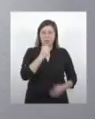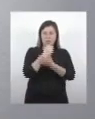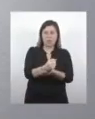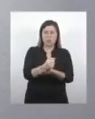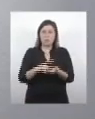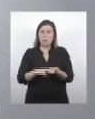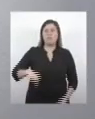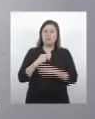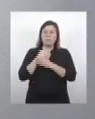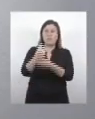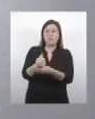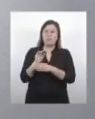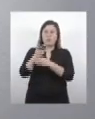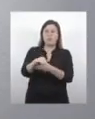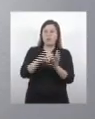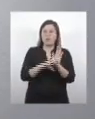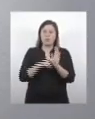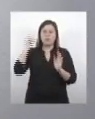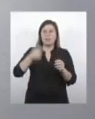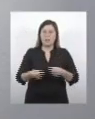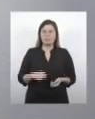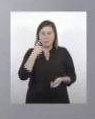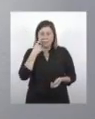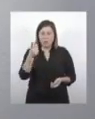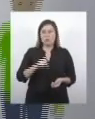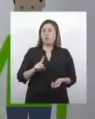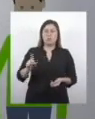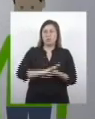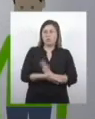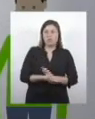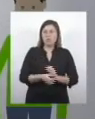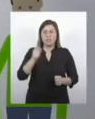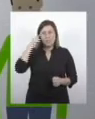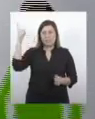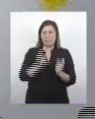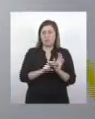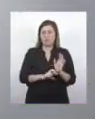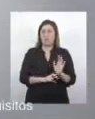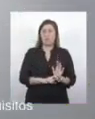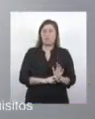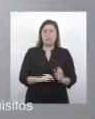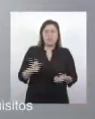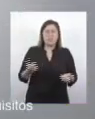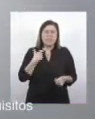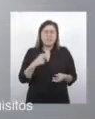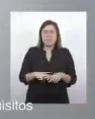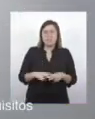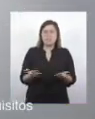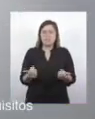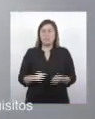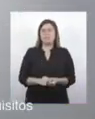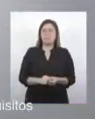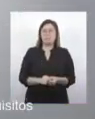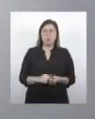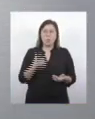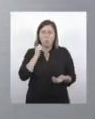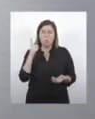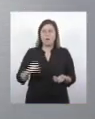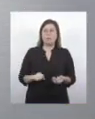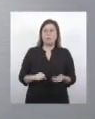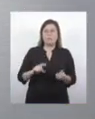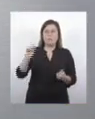Corfo realizó el lanzamiento del Programa Regional de Apoyo al Emprendimiento en la región de Aysén, que entrega un subsidio de hasta